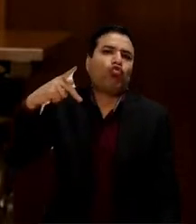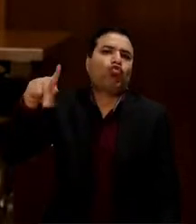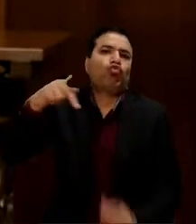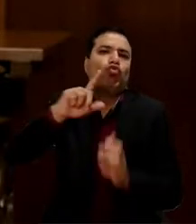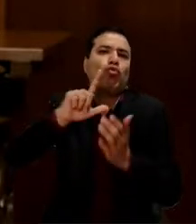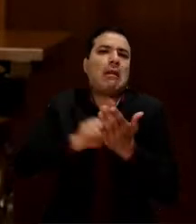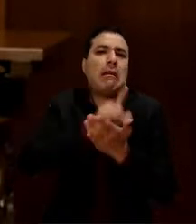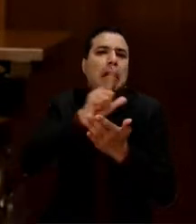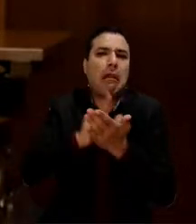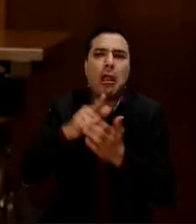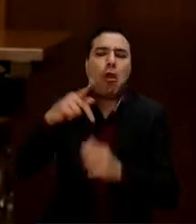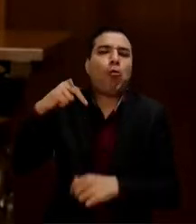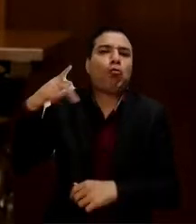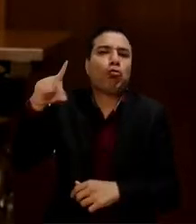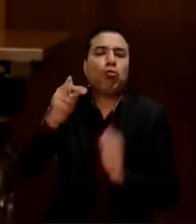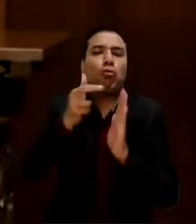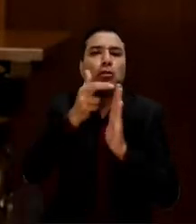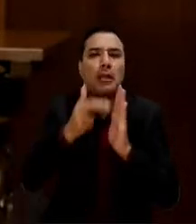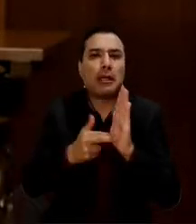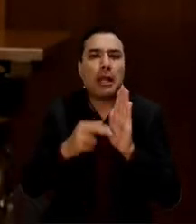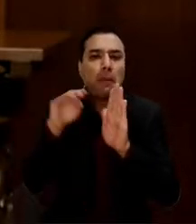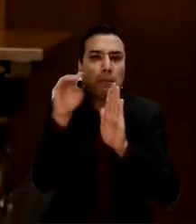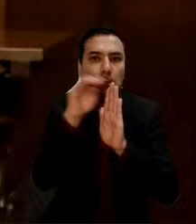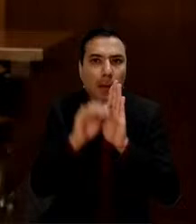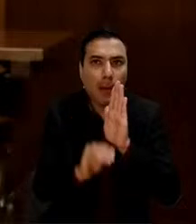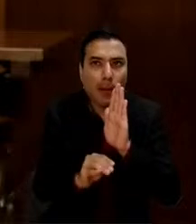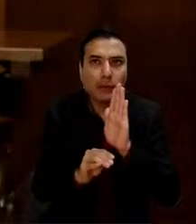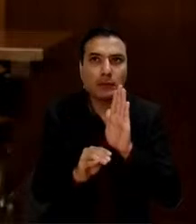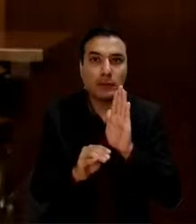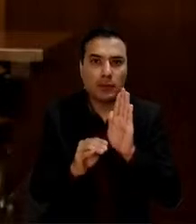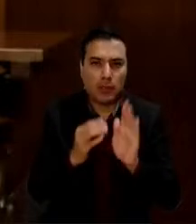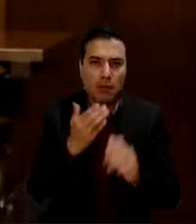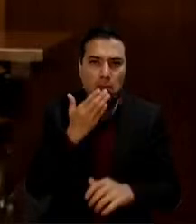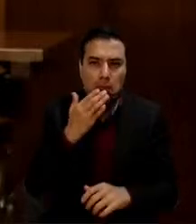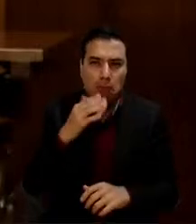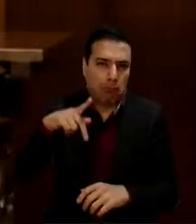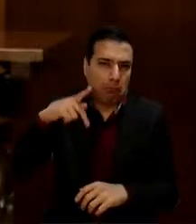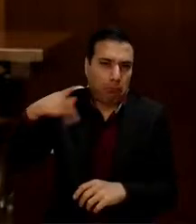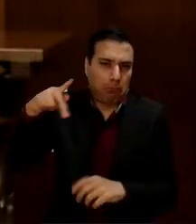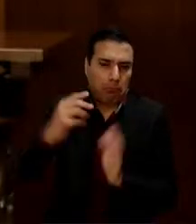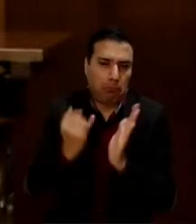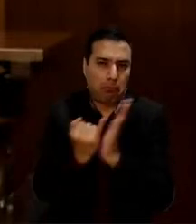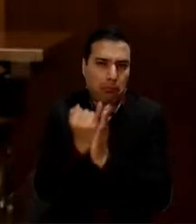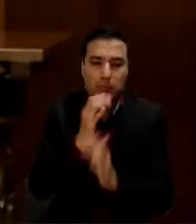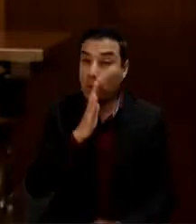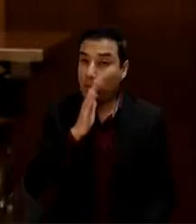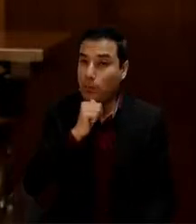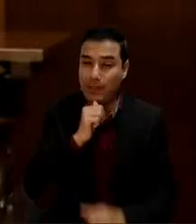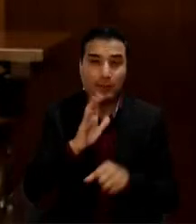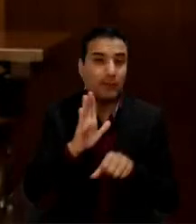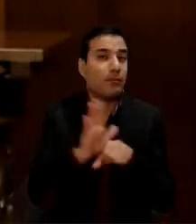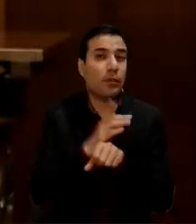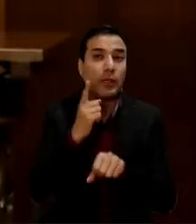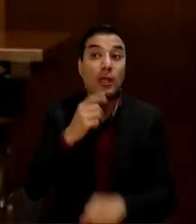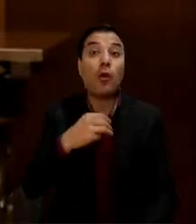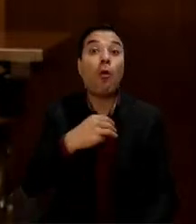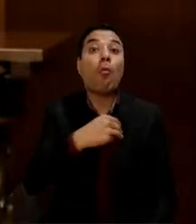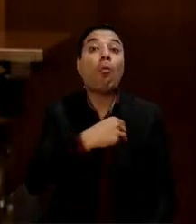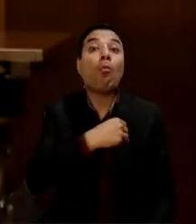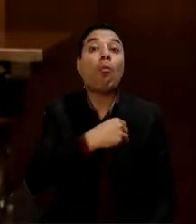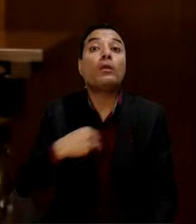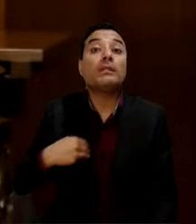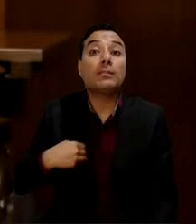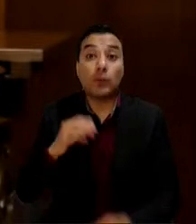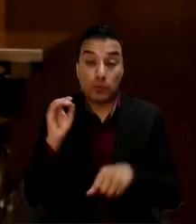municipal, puesto que muy poco lo establecen como una atribución u obligación. Por citar un